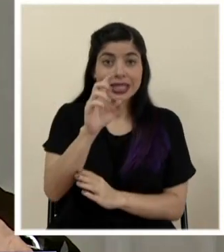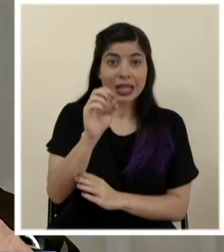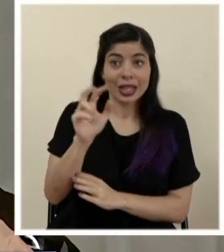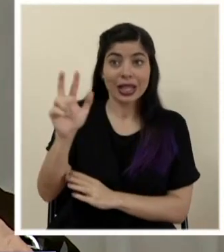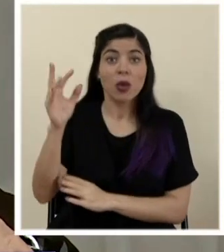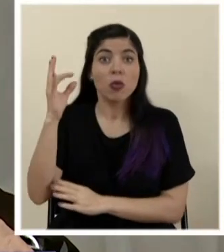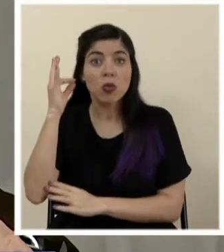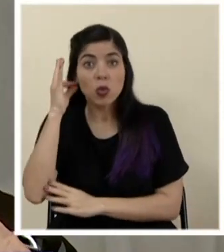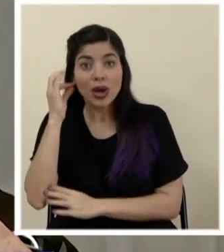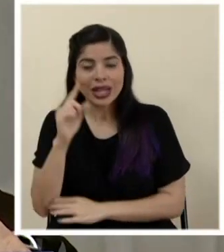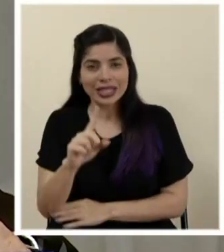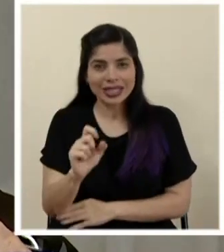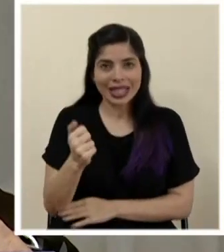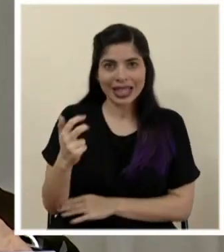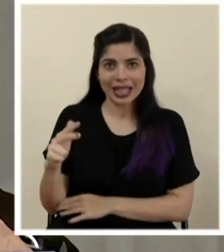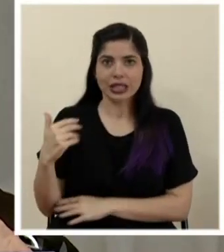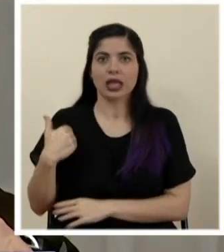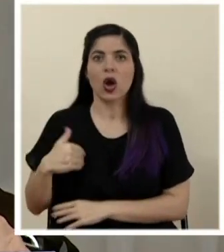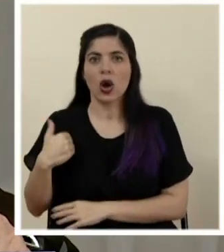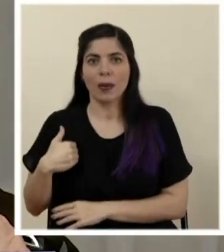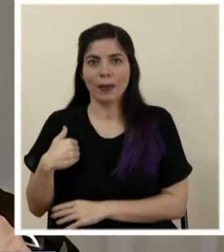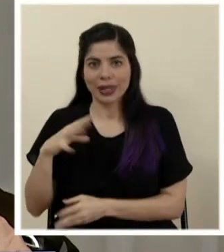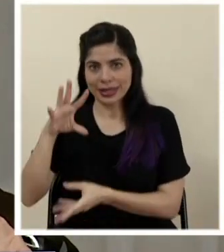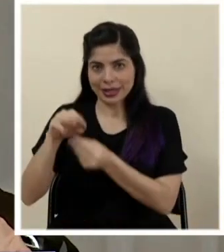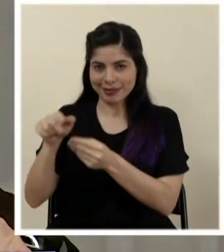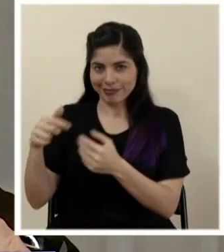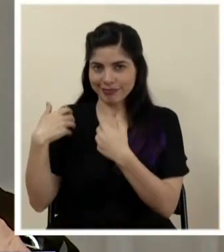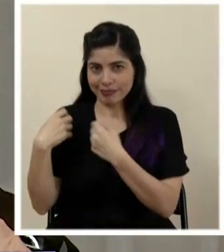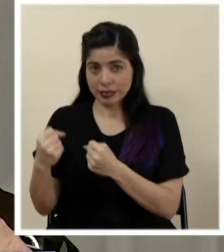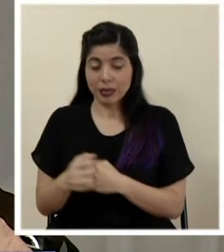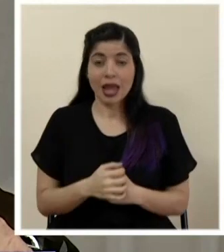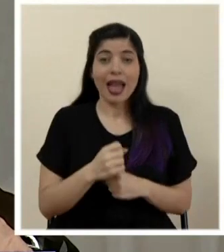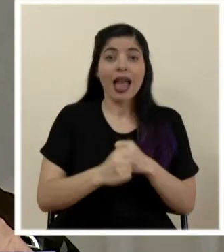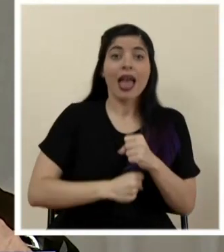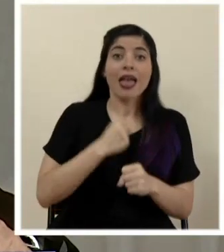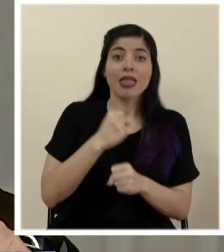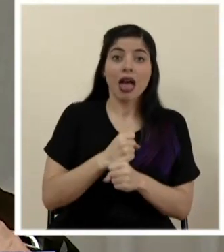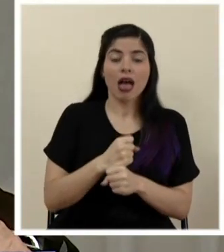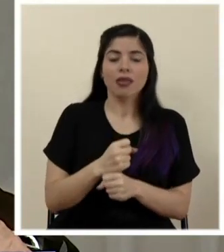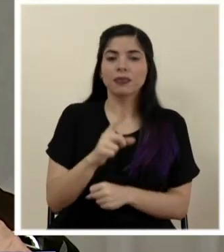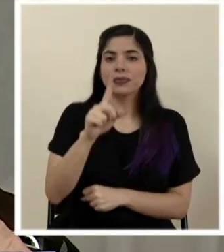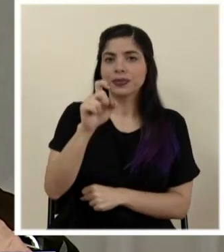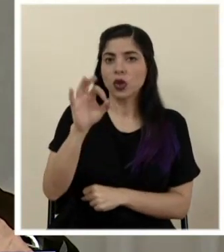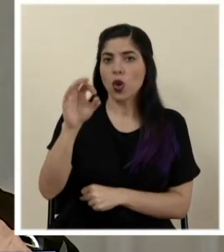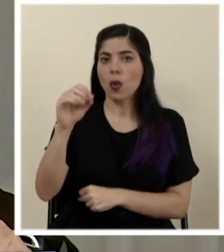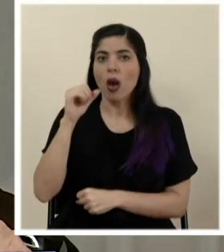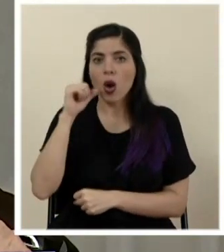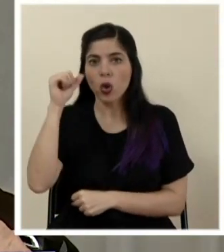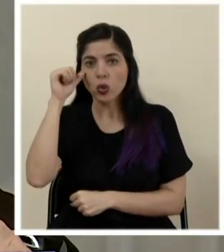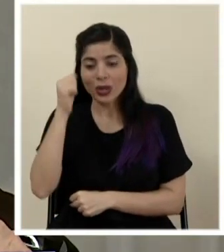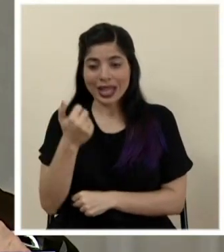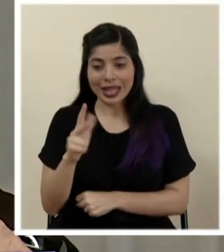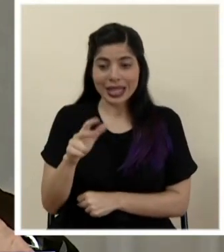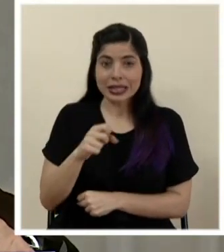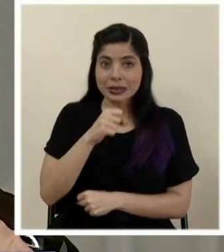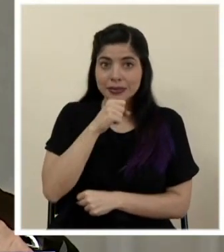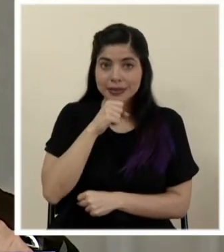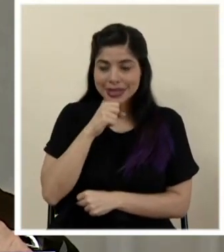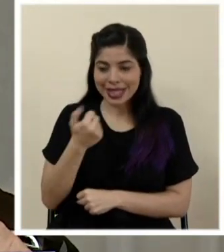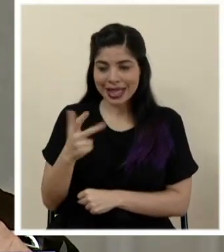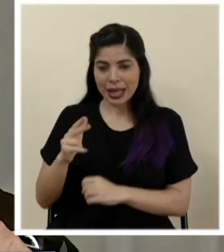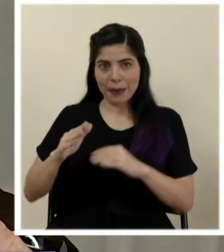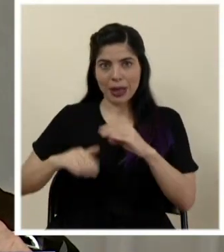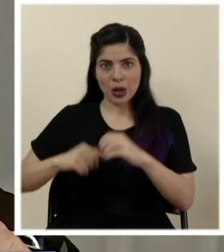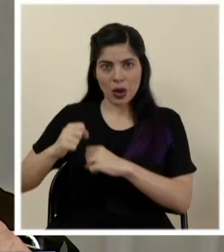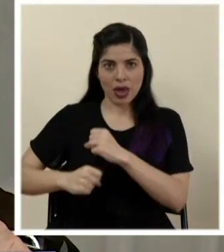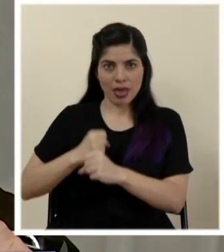y 113 son hombres. Por edad tenemos 190 adultos, 13 personas mayores y 13 menores